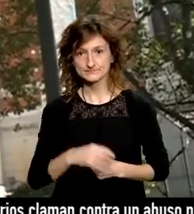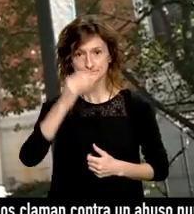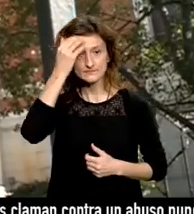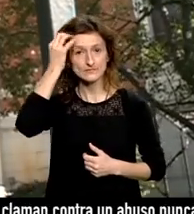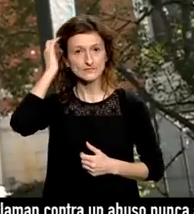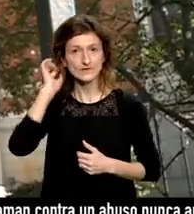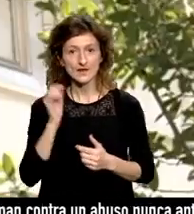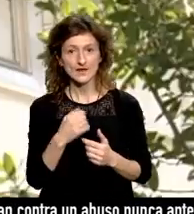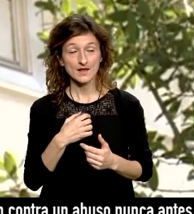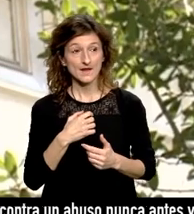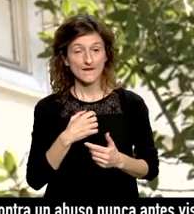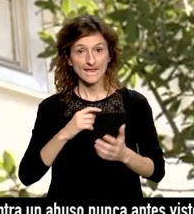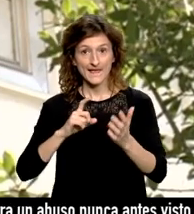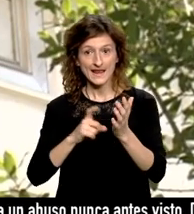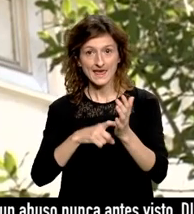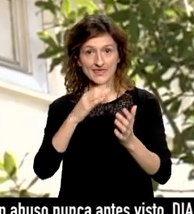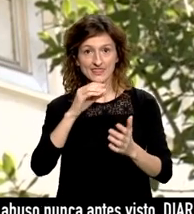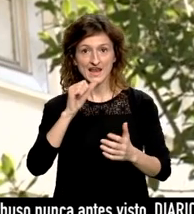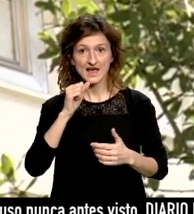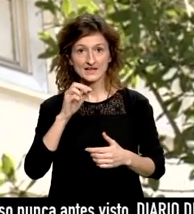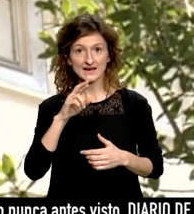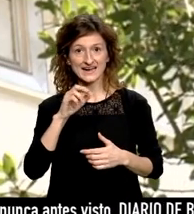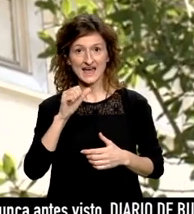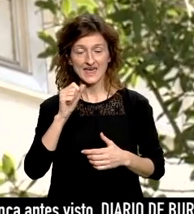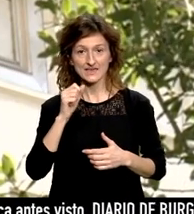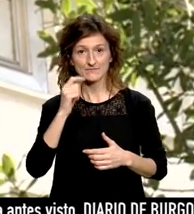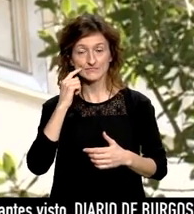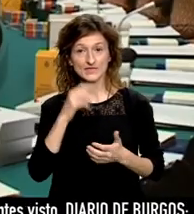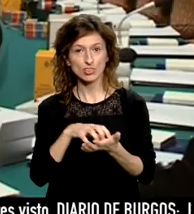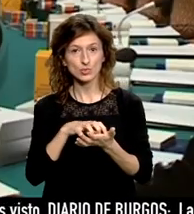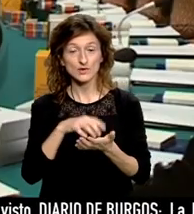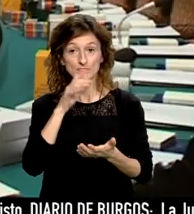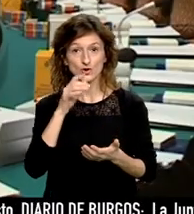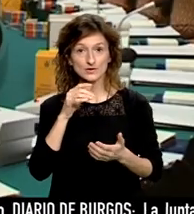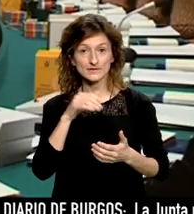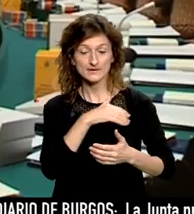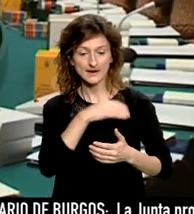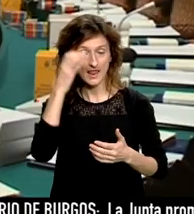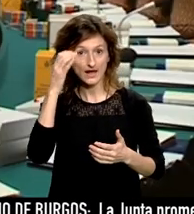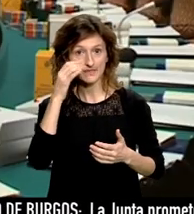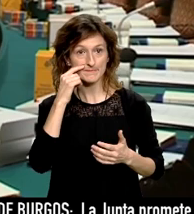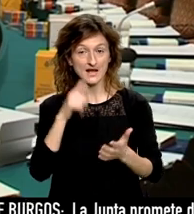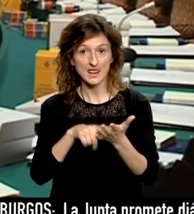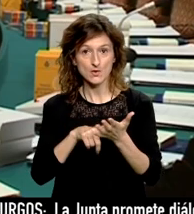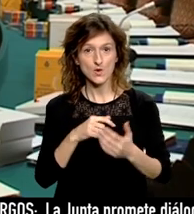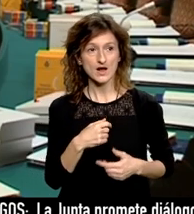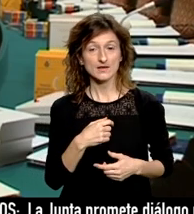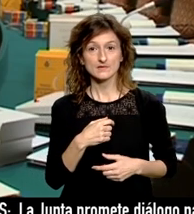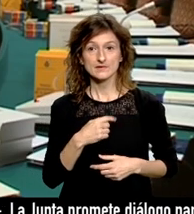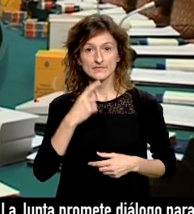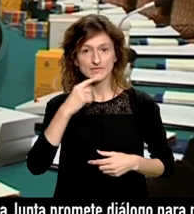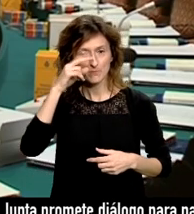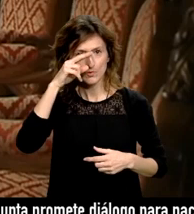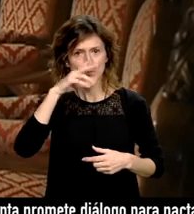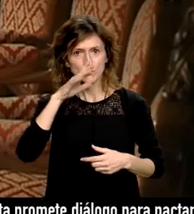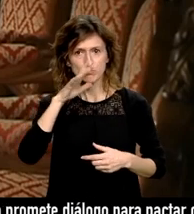Algunos aspectos de la ley Celaá también inquietan a la RAE. En un comunicado, la Real Academia de la Lengua Española ha expresado su preocupación